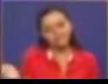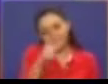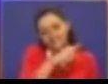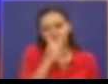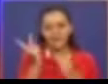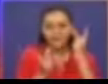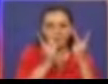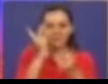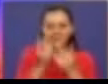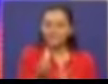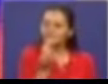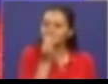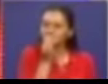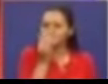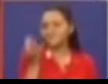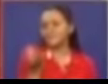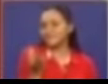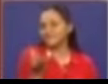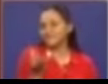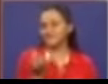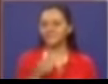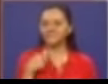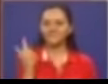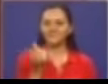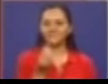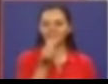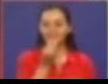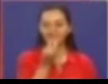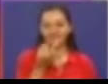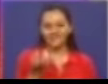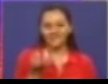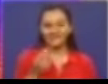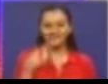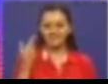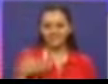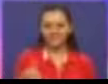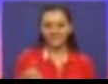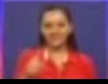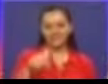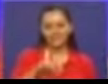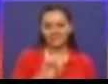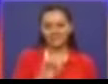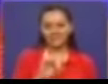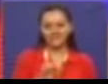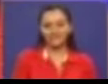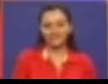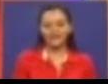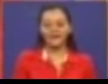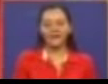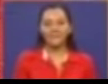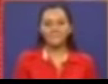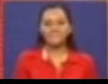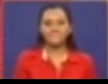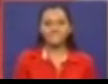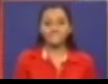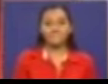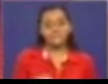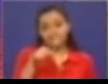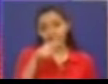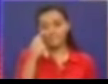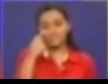a degustar, a deleitarse con el maravilloso encebollado ecuatoriano. Y sacaremos al